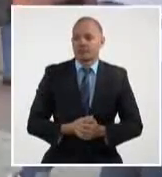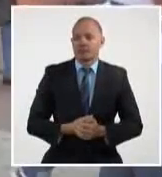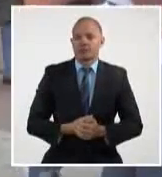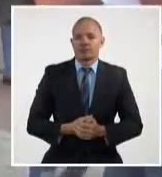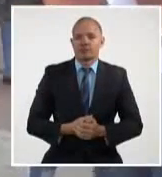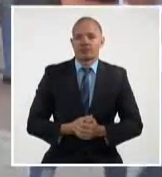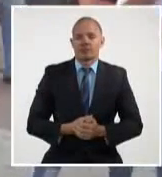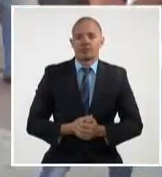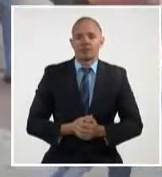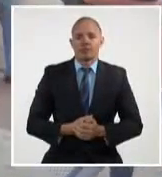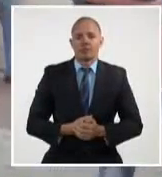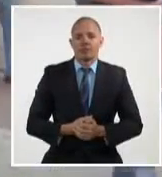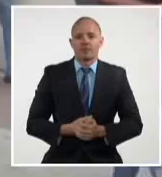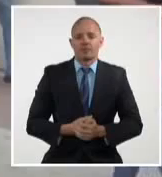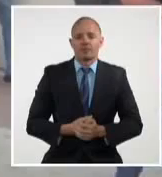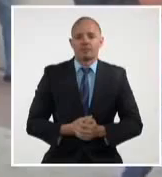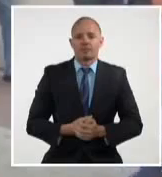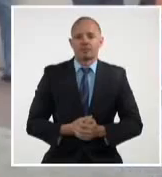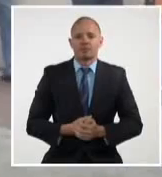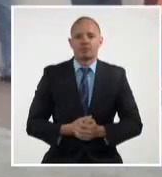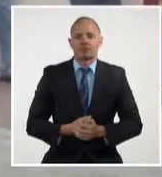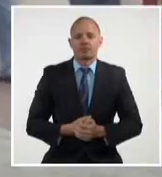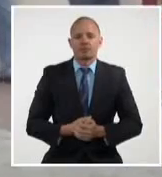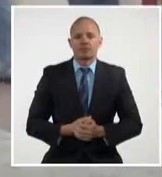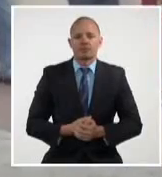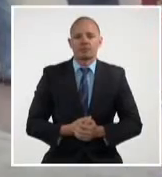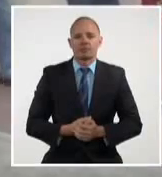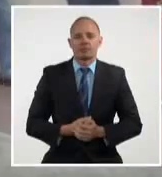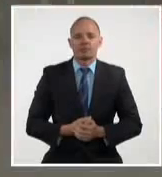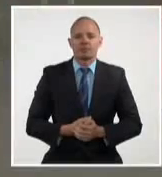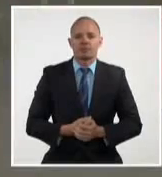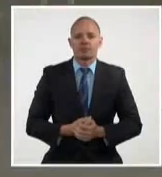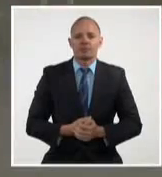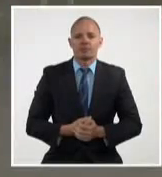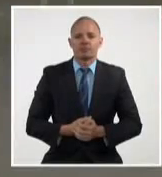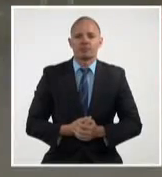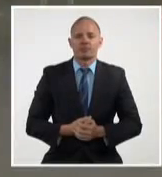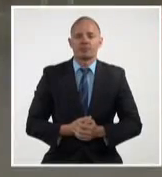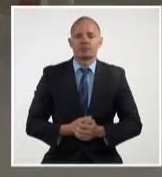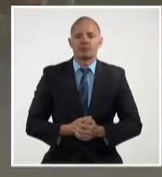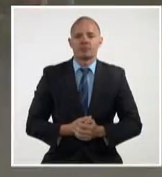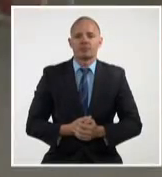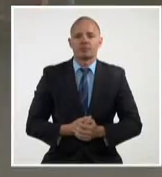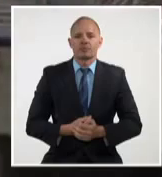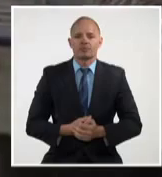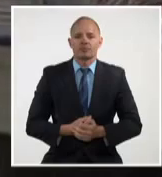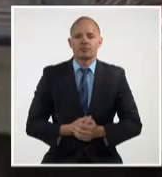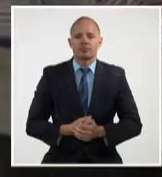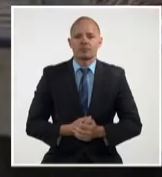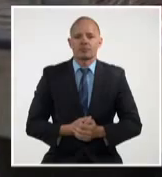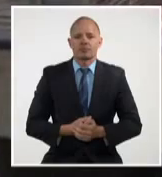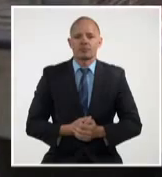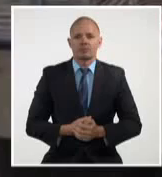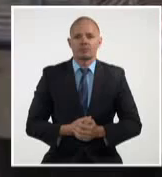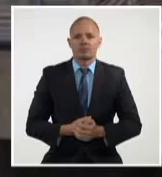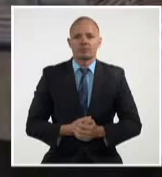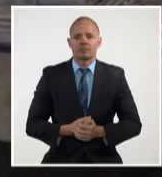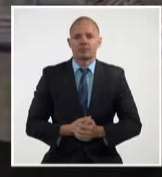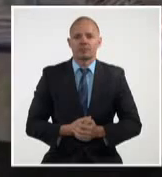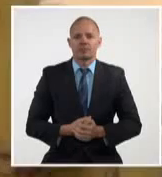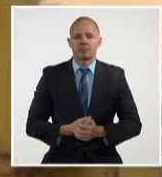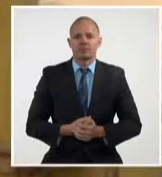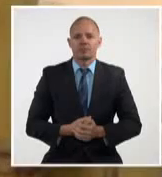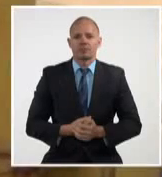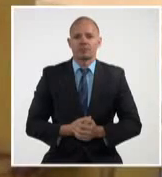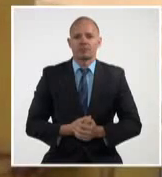de los comicios fueron acordados en los diálogos en Barbados entre el gobierno bolivariano y la oposición. Para Caracas, el contexto